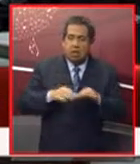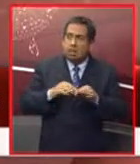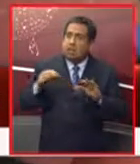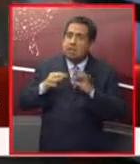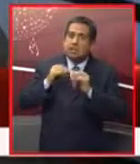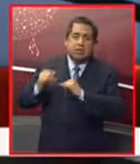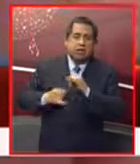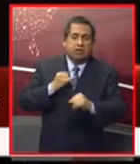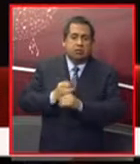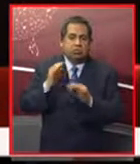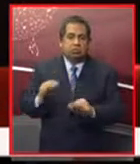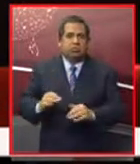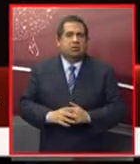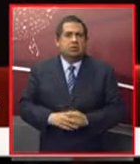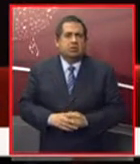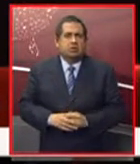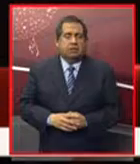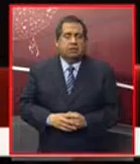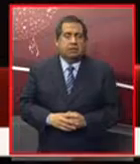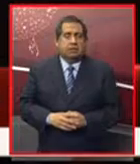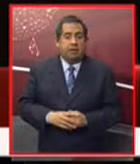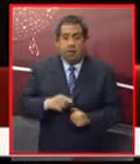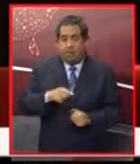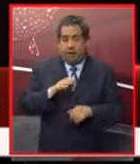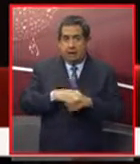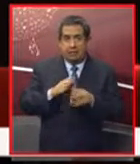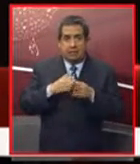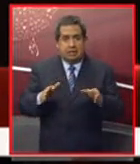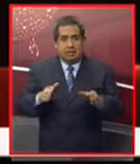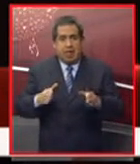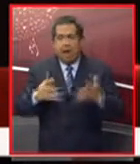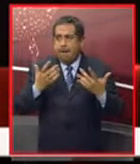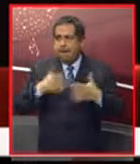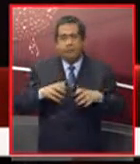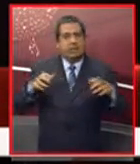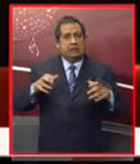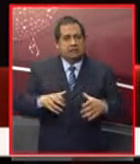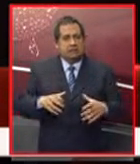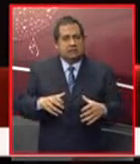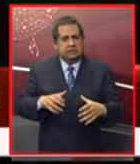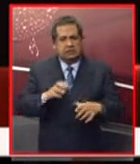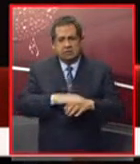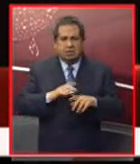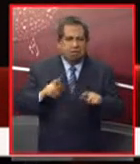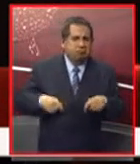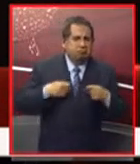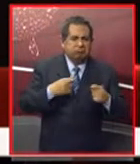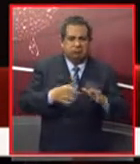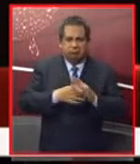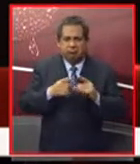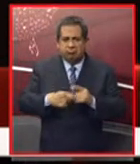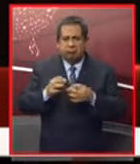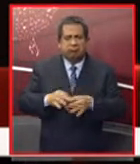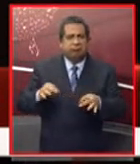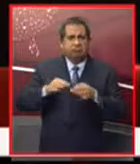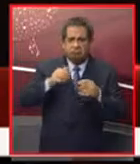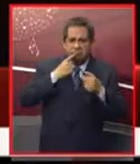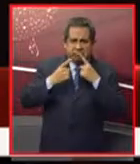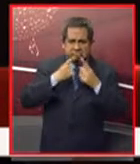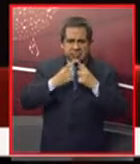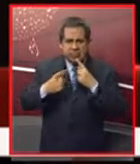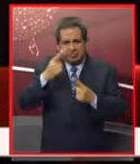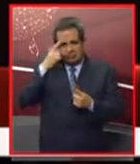internacional. Que simplificar la apertura de empresas y facilitar la entrada del mercado de nuevas